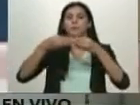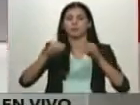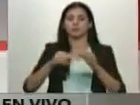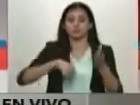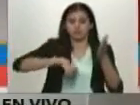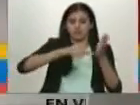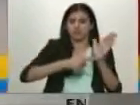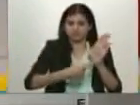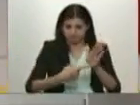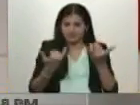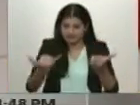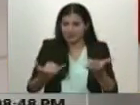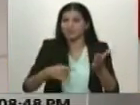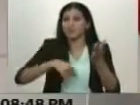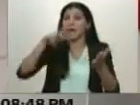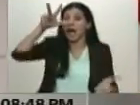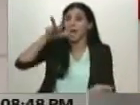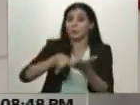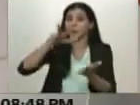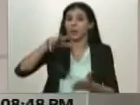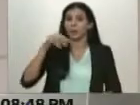firmo. Aprobado, pues.